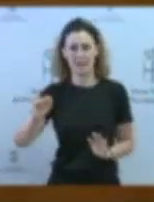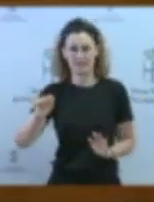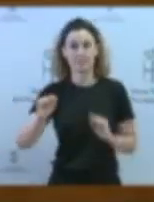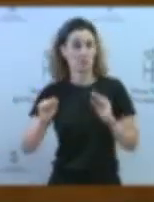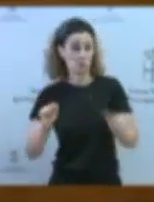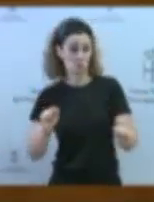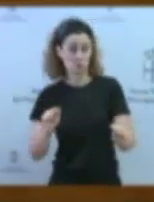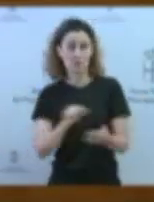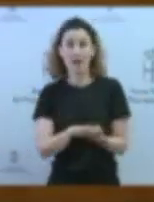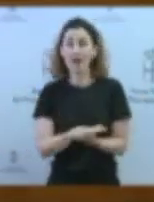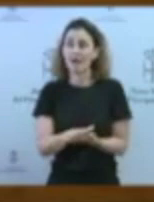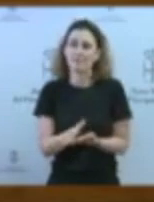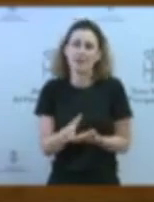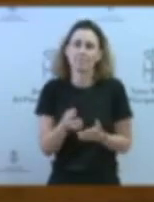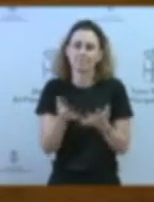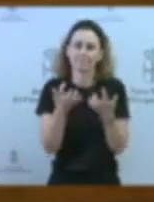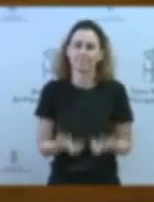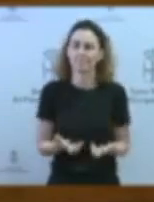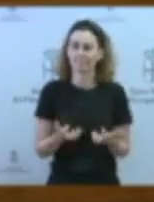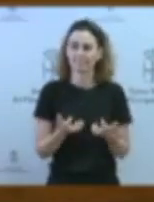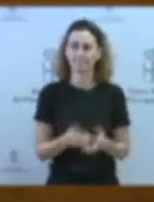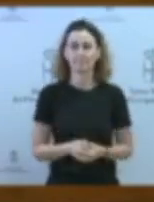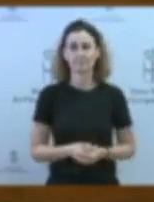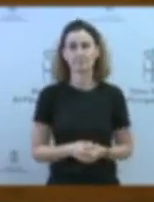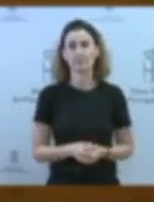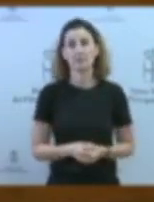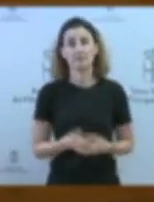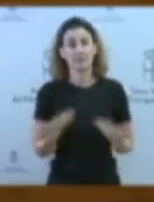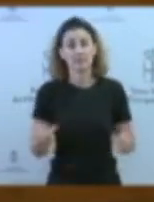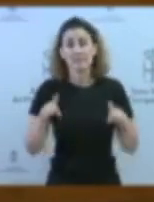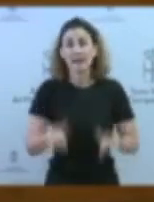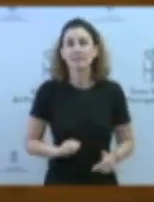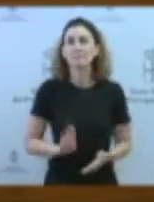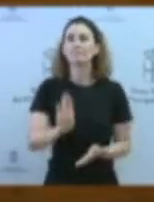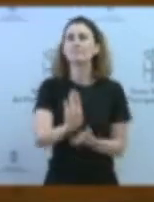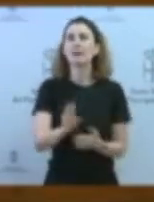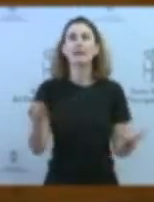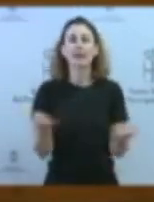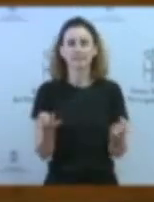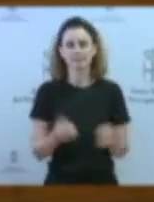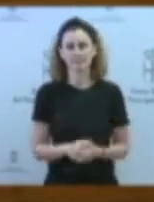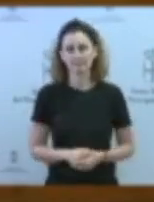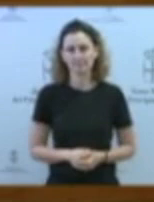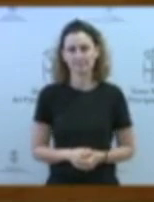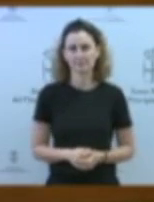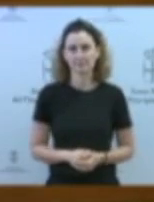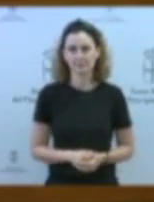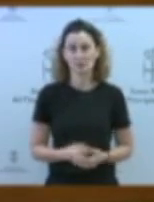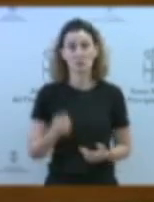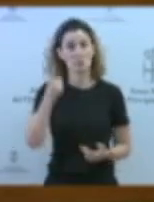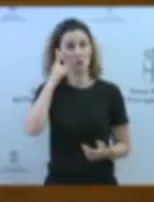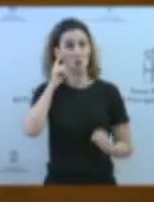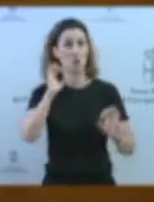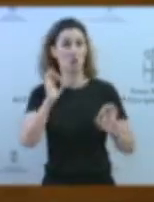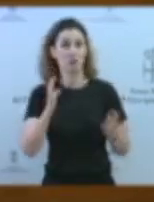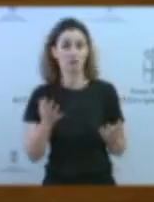inicial. Por tanto, aquí lo que les planteamos es hacer un ejercicio de racionalidad, un ejercicio fundamental para mejorar